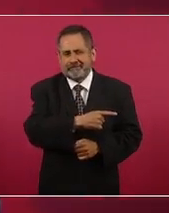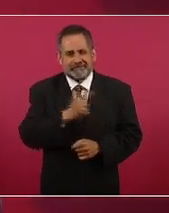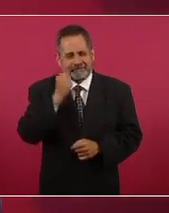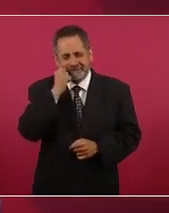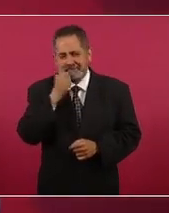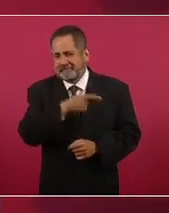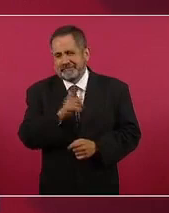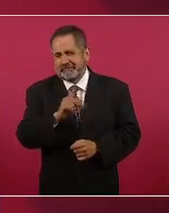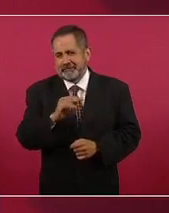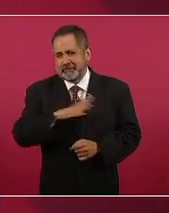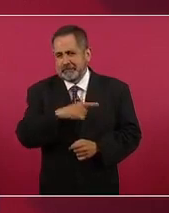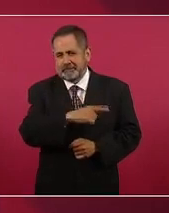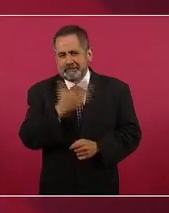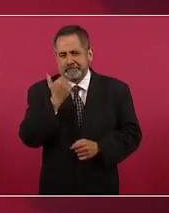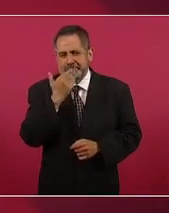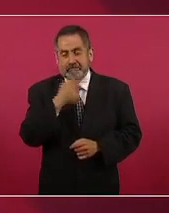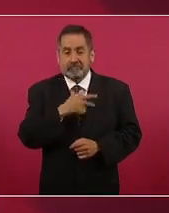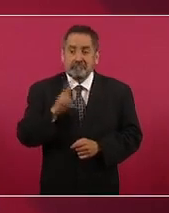no